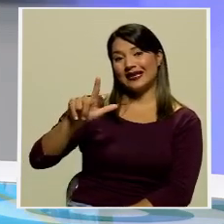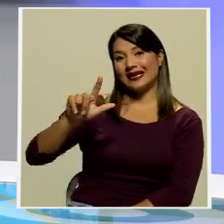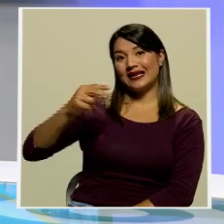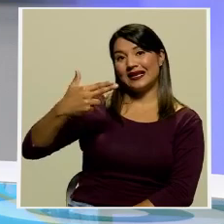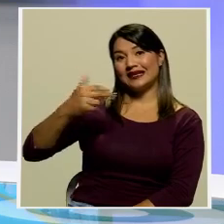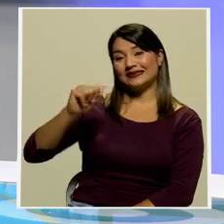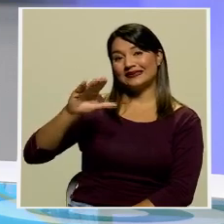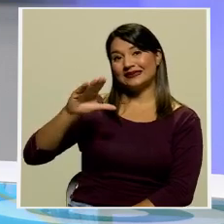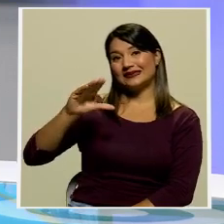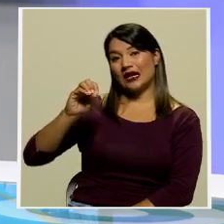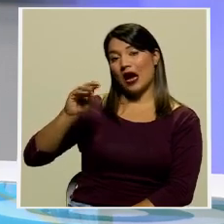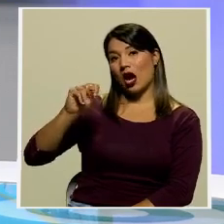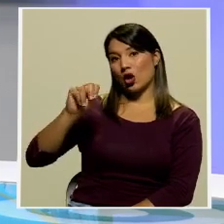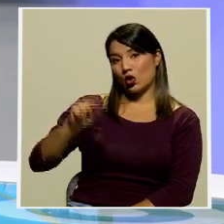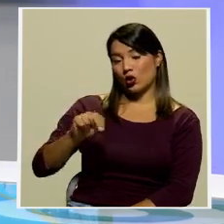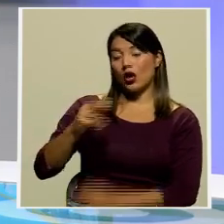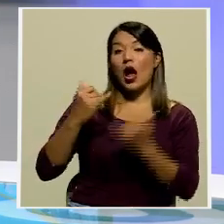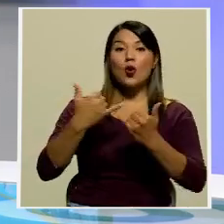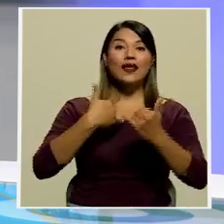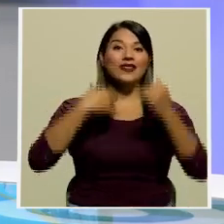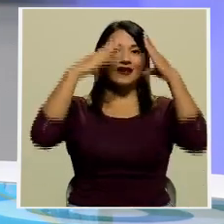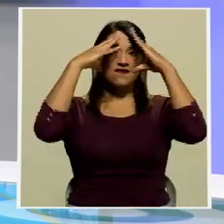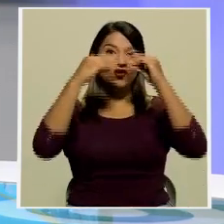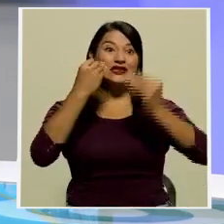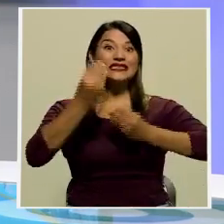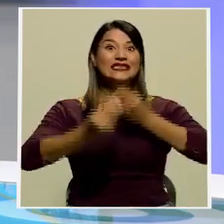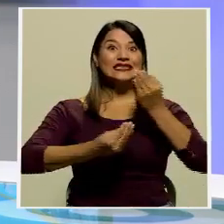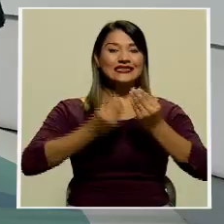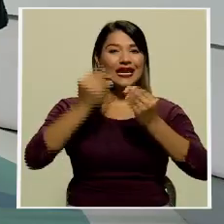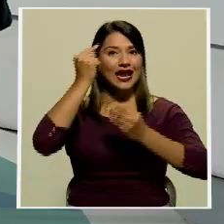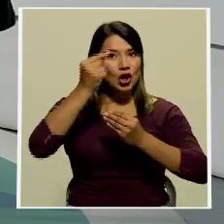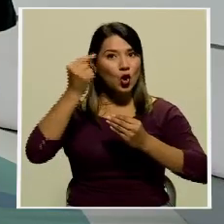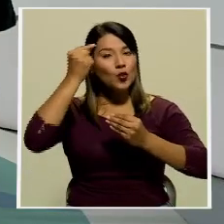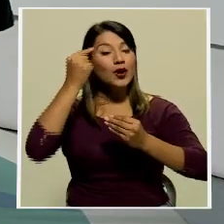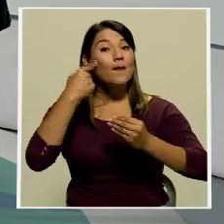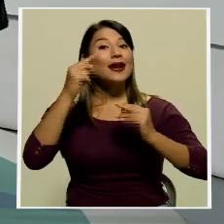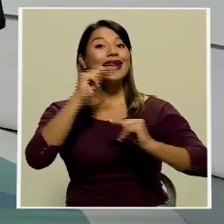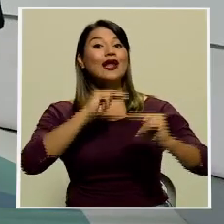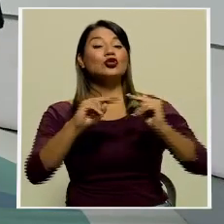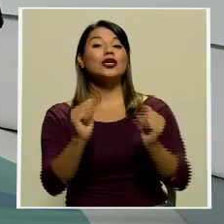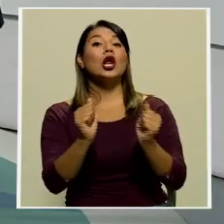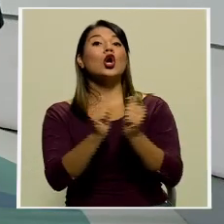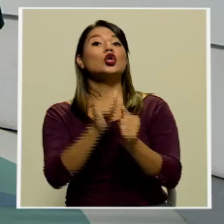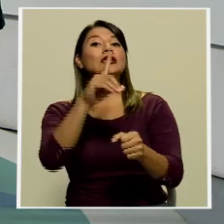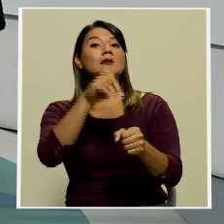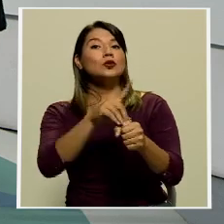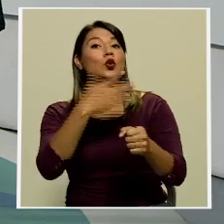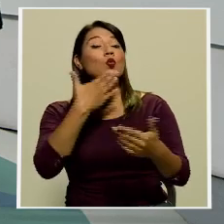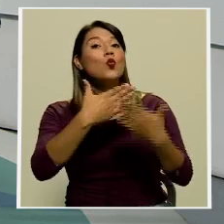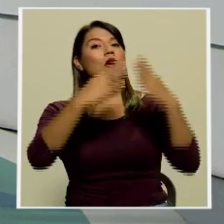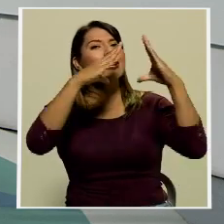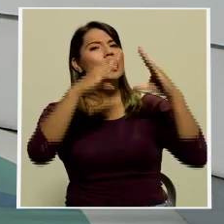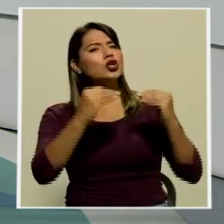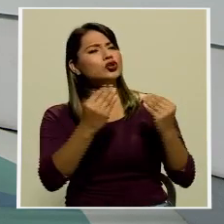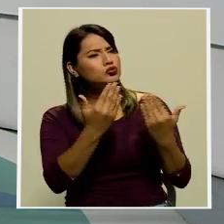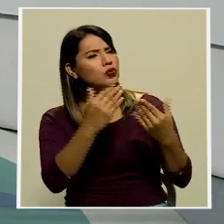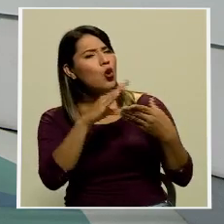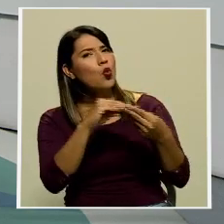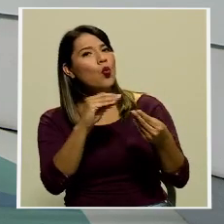ahora el gobierno debe negociar con los diputados. Buenas noches, Eisel. Cuéntenos de manera